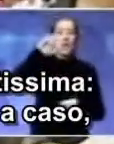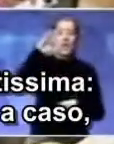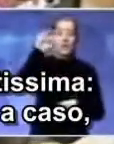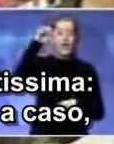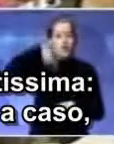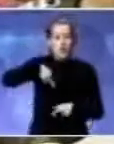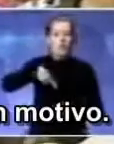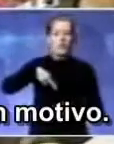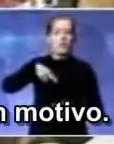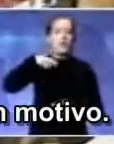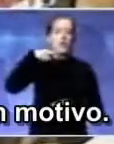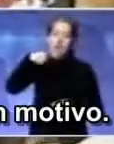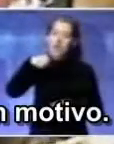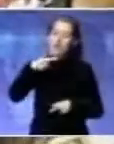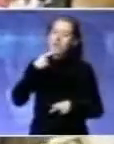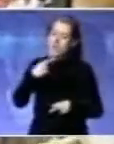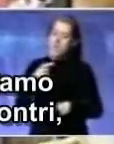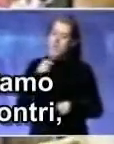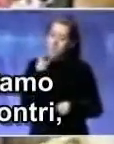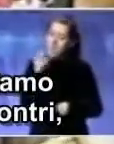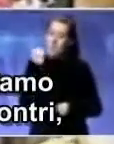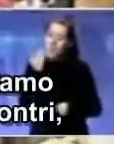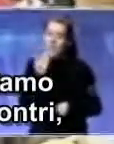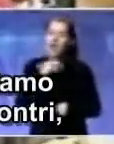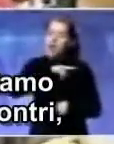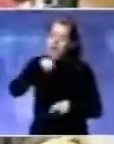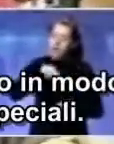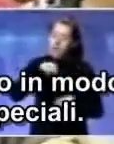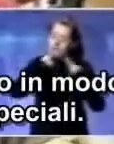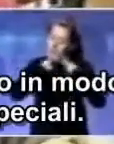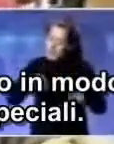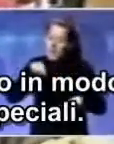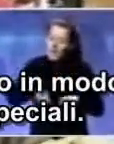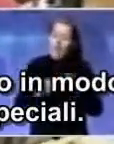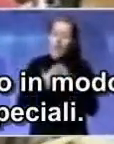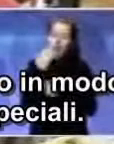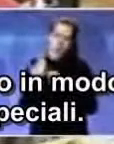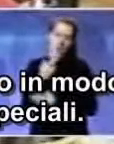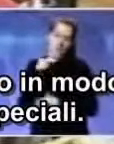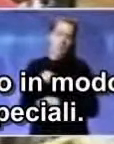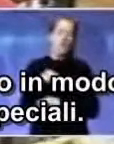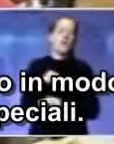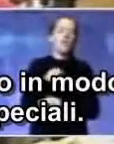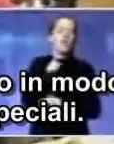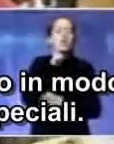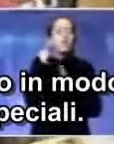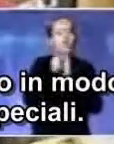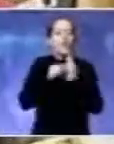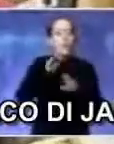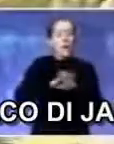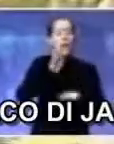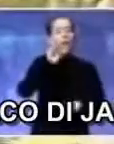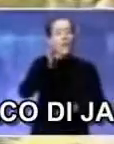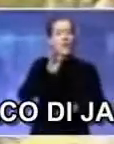eso al azar, te lo están diciendo por algo. Y eso es lo que tenemos que analizar en esta jornada. ¿Cuáles son esas claves que hacen que esos delitos sean